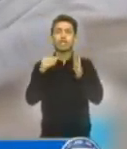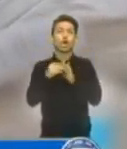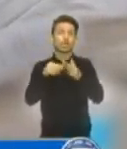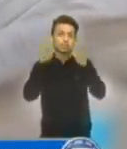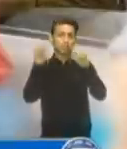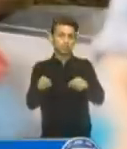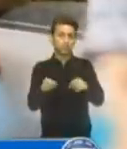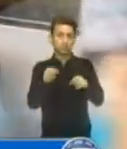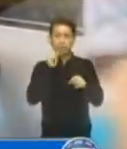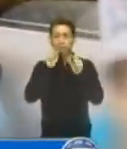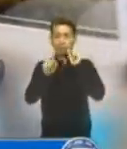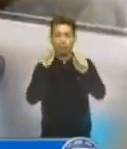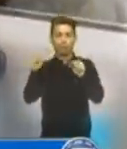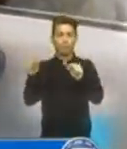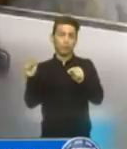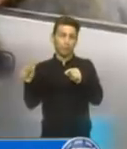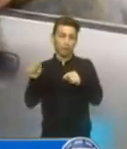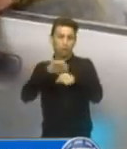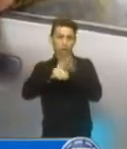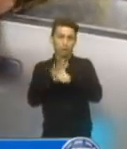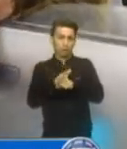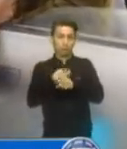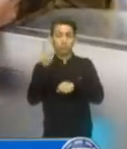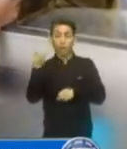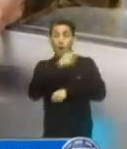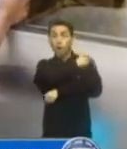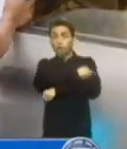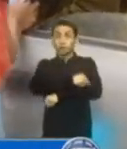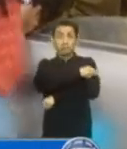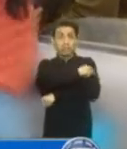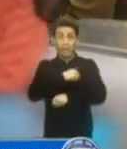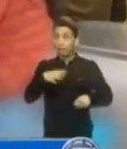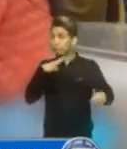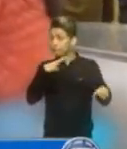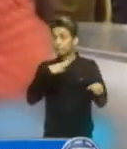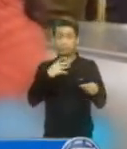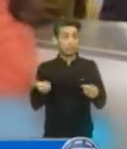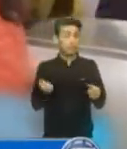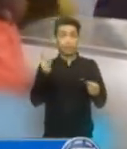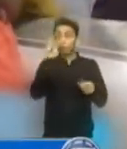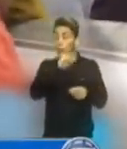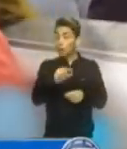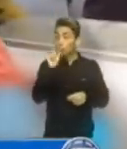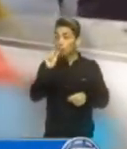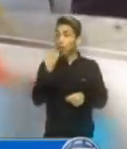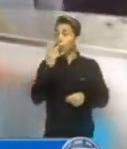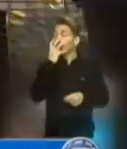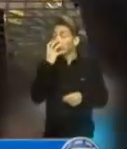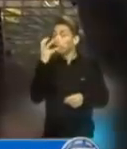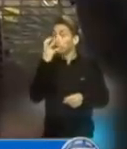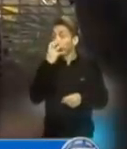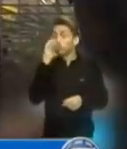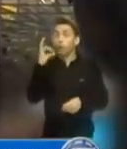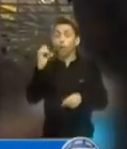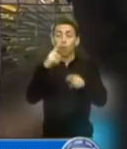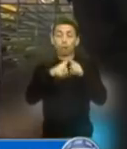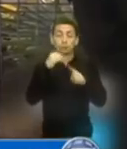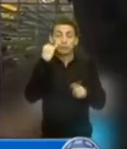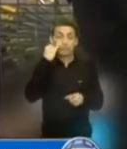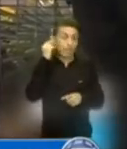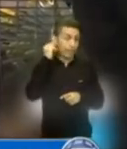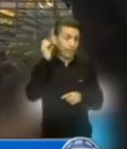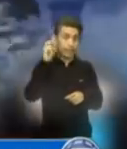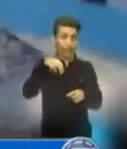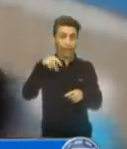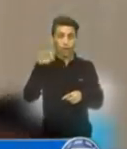189.544 muertes, mientras los hospitales empezaron a registrar una severa escasez de oxígeno medicinal. En el marco de una segunda ola del